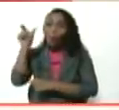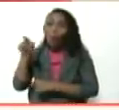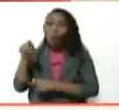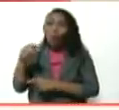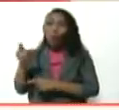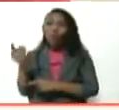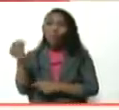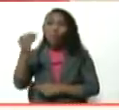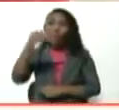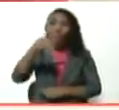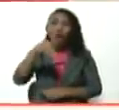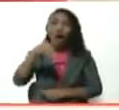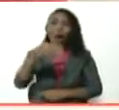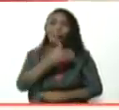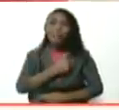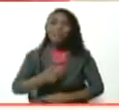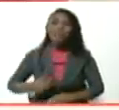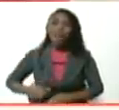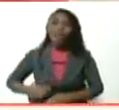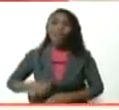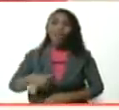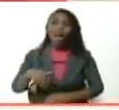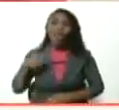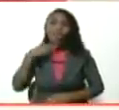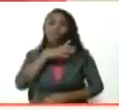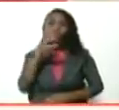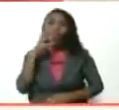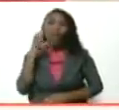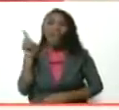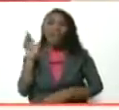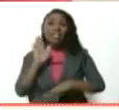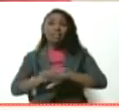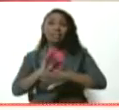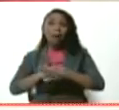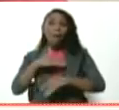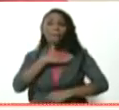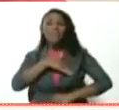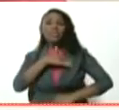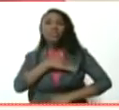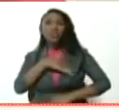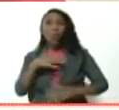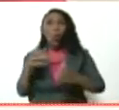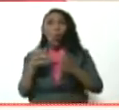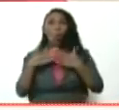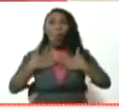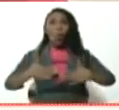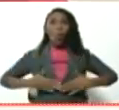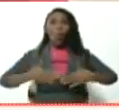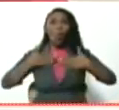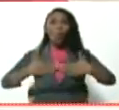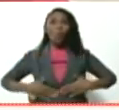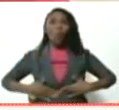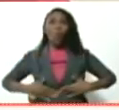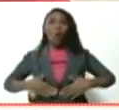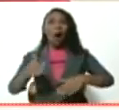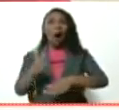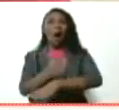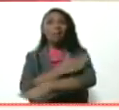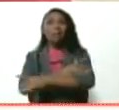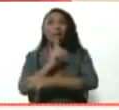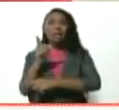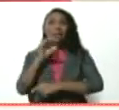además, el presidente Duque, en un gesto de sumisión corporal ante este